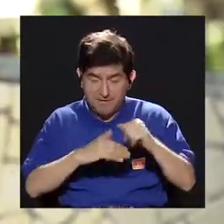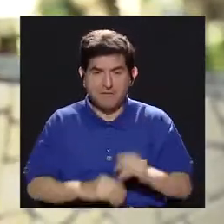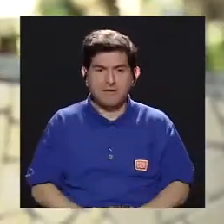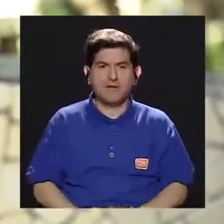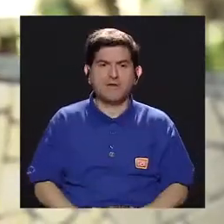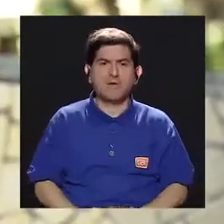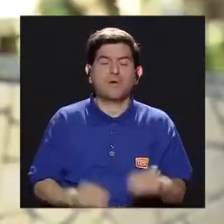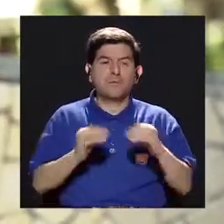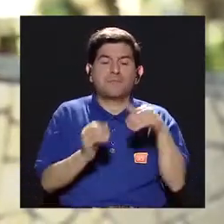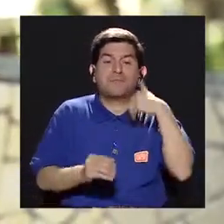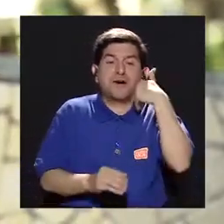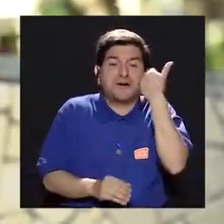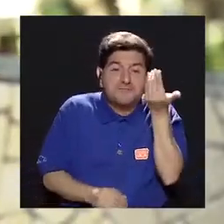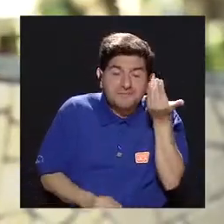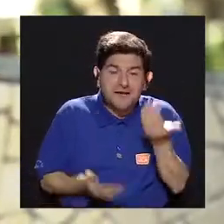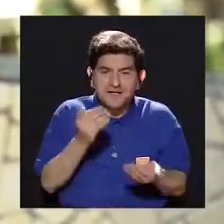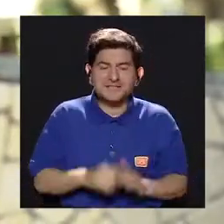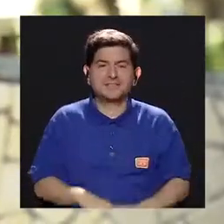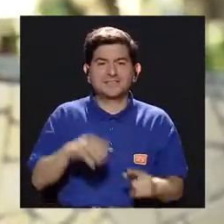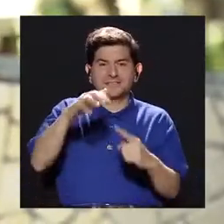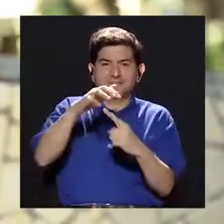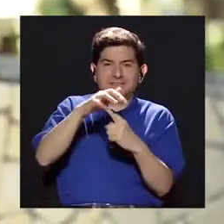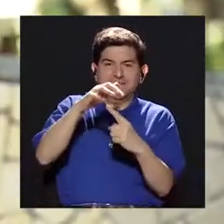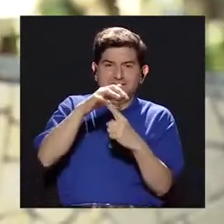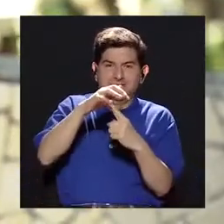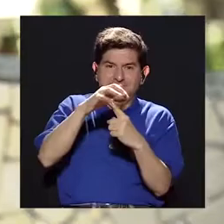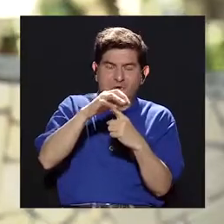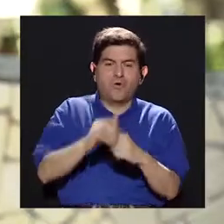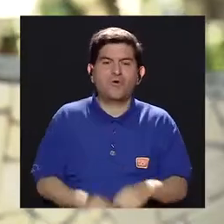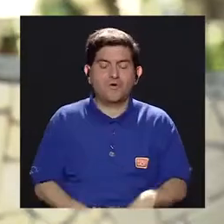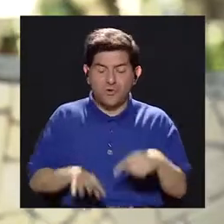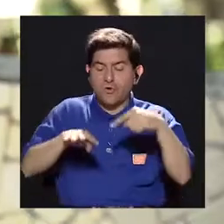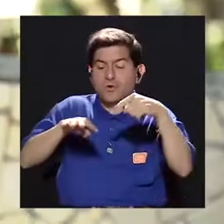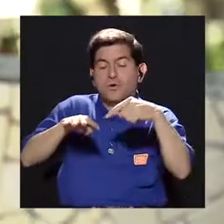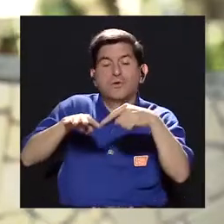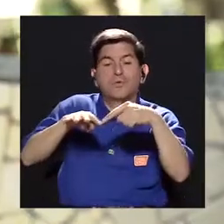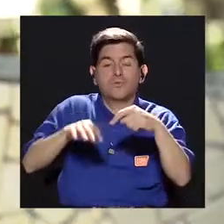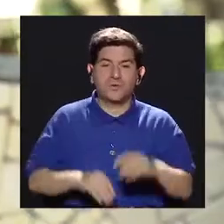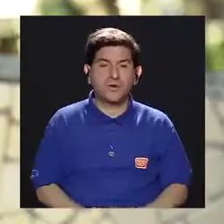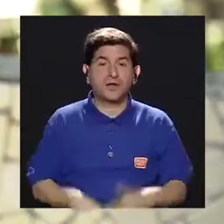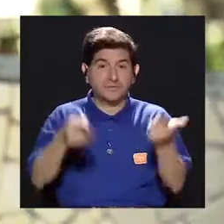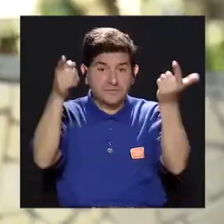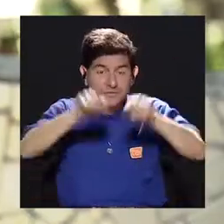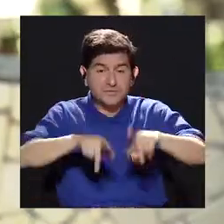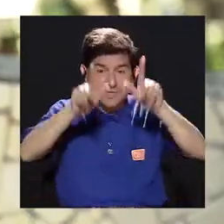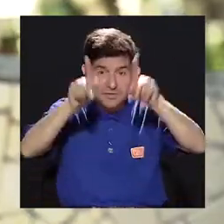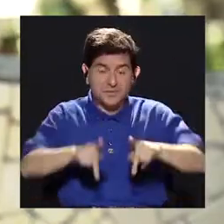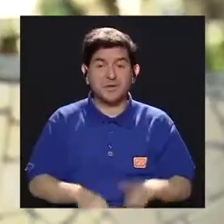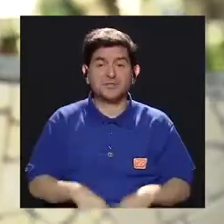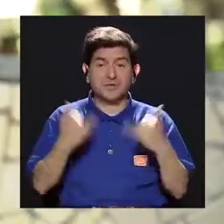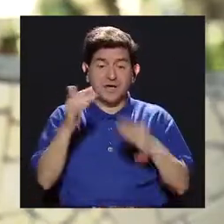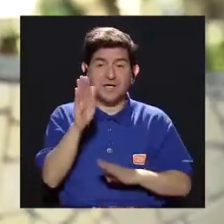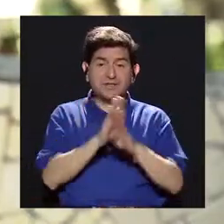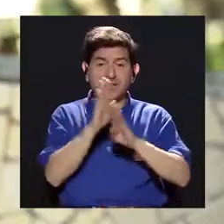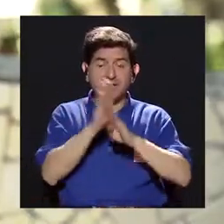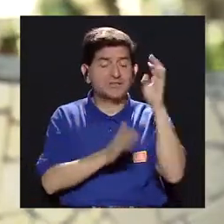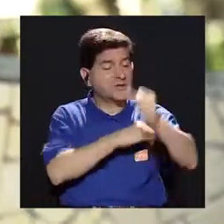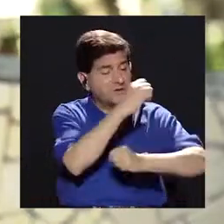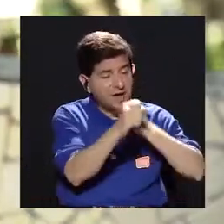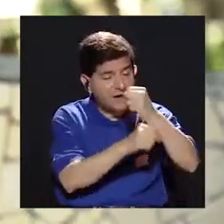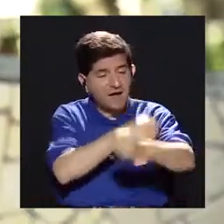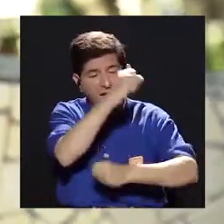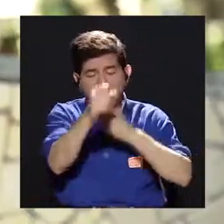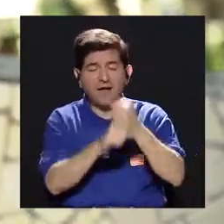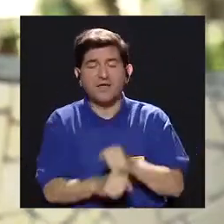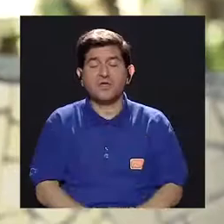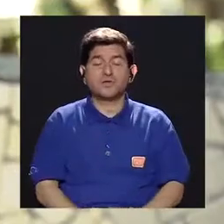tener más predisposición a tener un hongo en la uña. Y esto se da porque la gente empieza a desarrollarlo con los